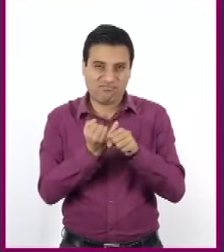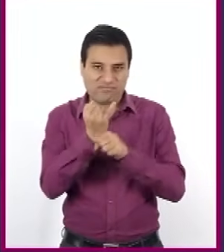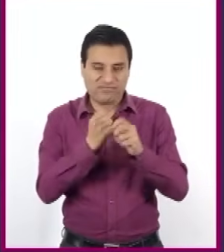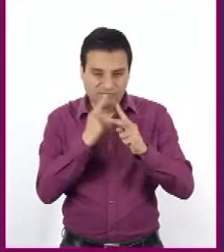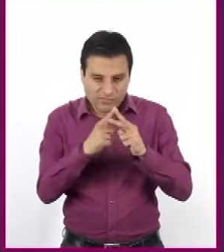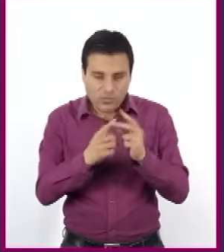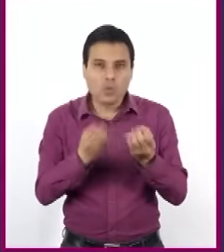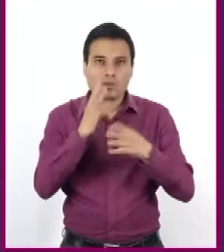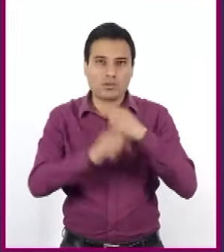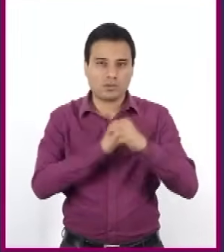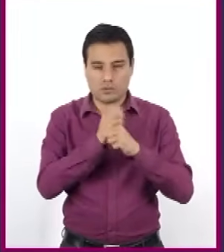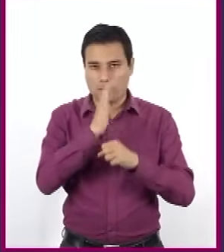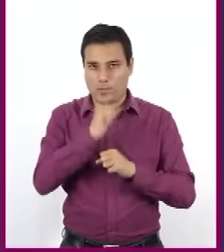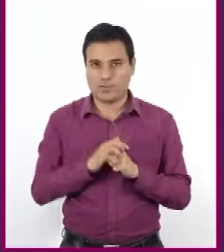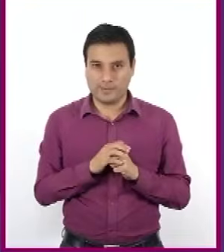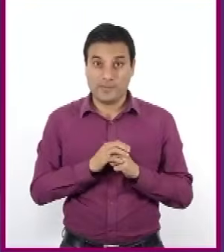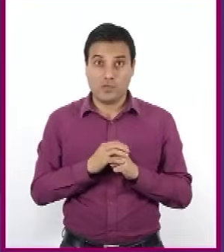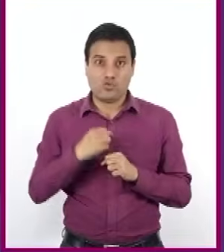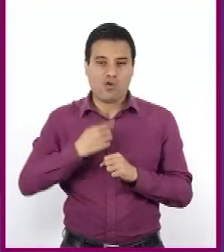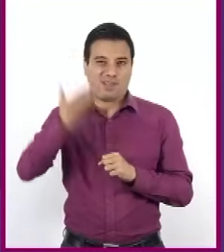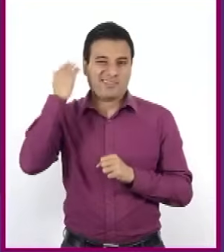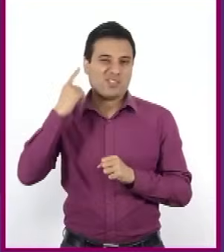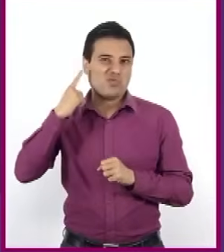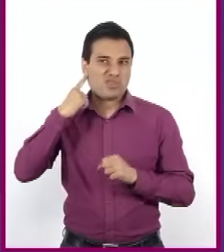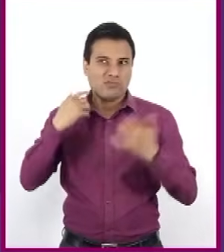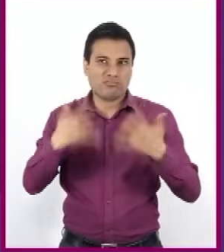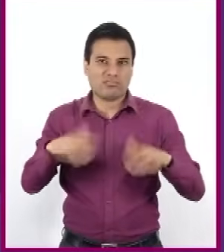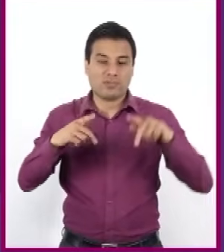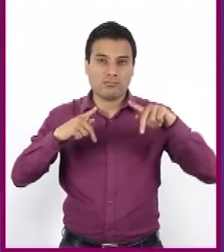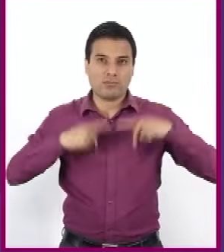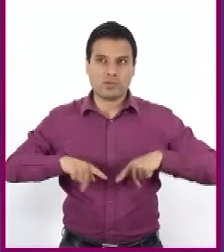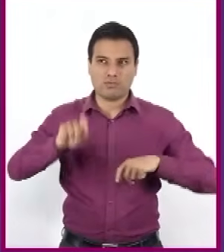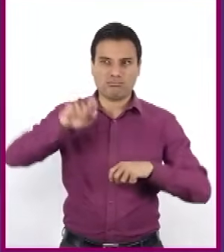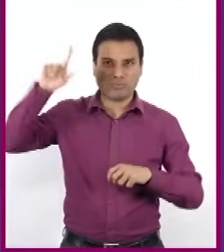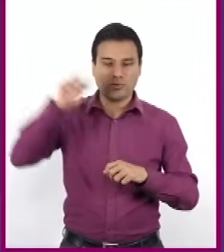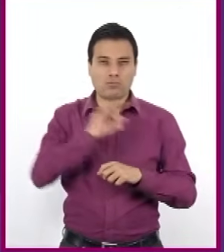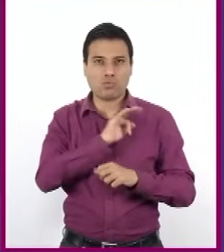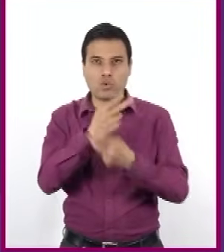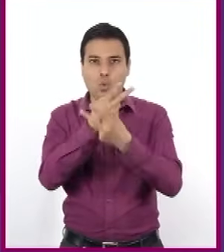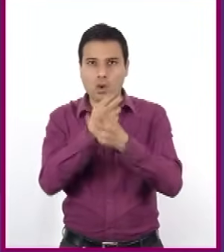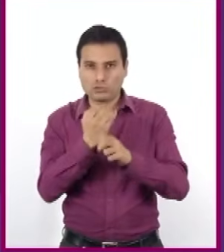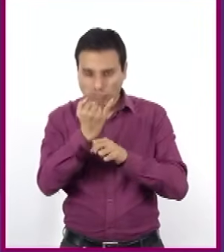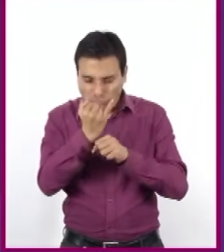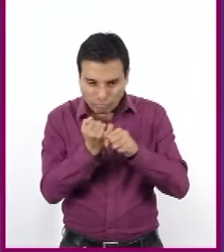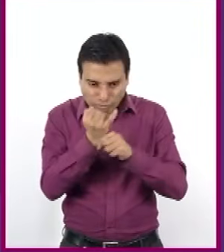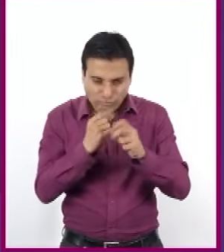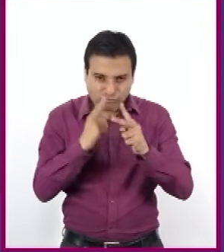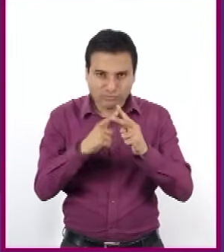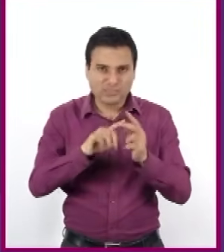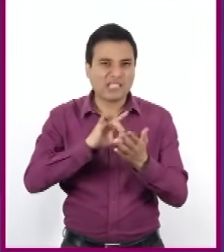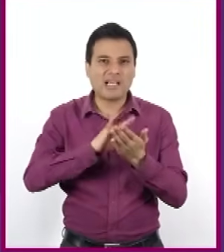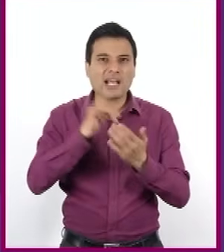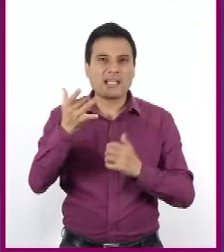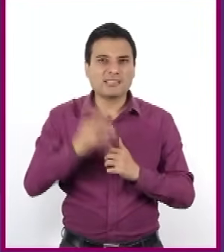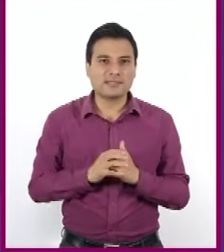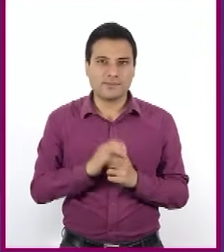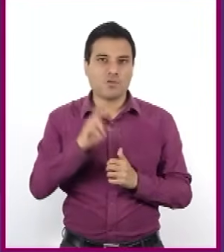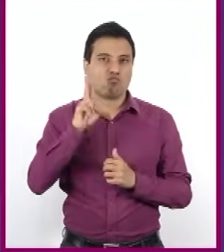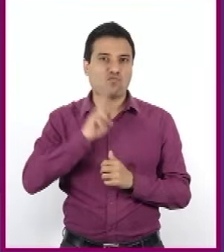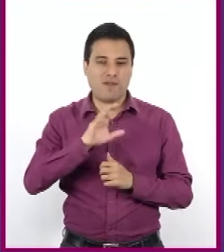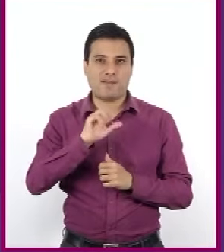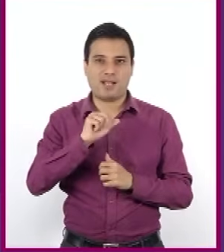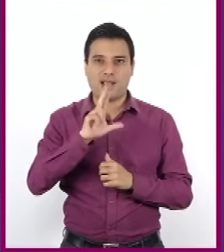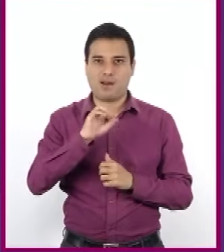escuchado cómo los arqueólogos y paleontólogos determinan la edad de los fósiles, y es gracias a la técnica prueba de carbono